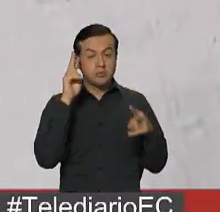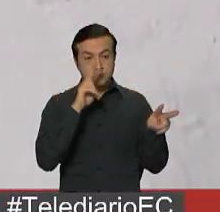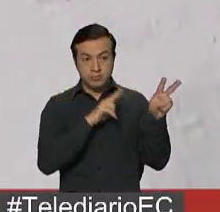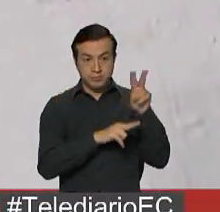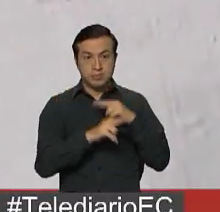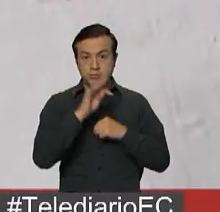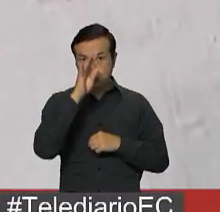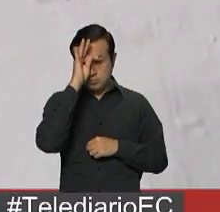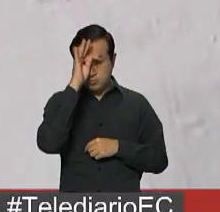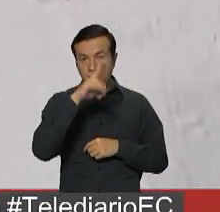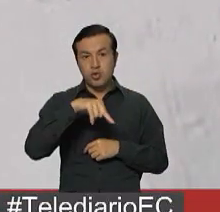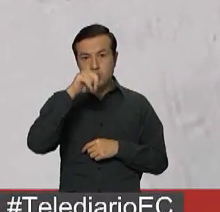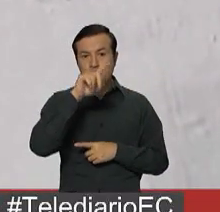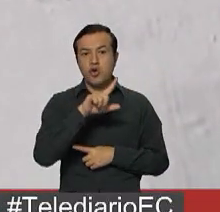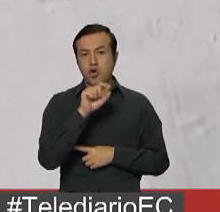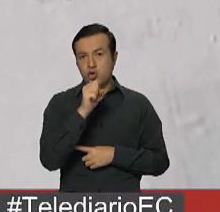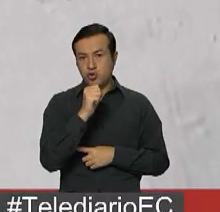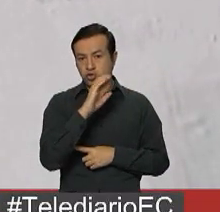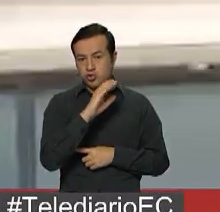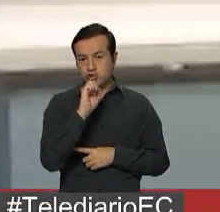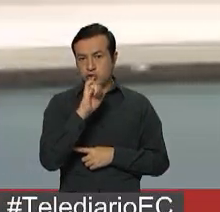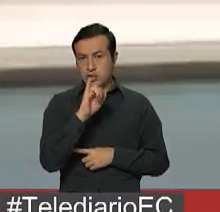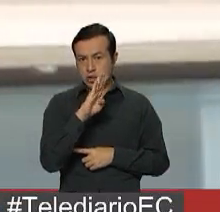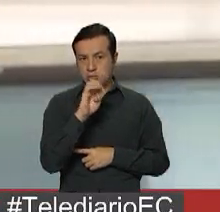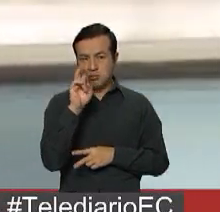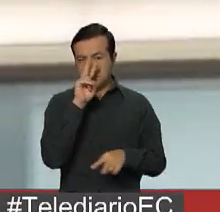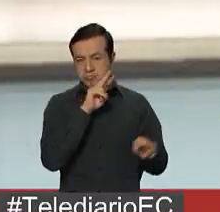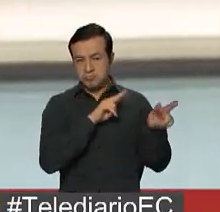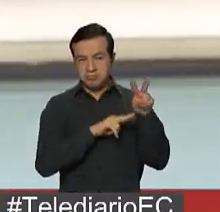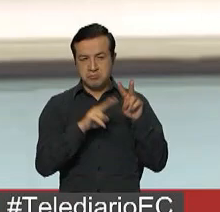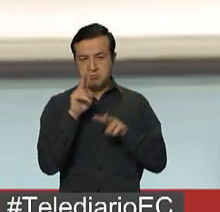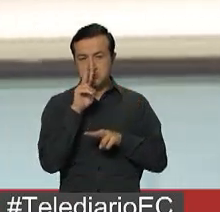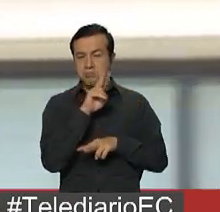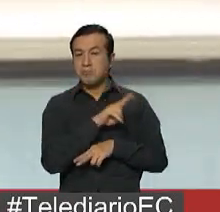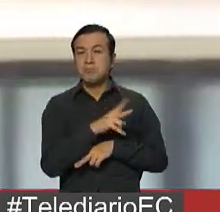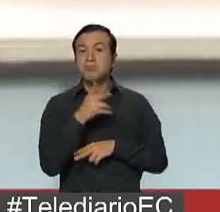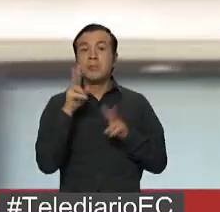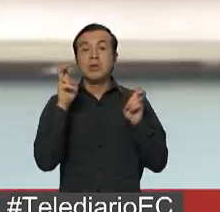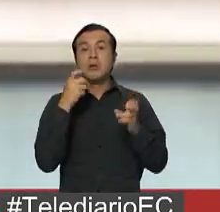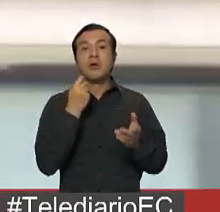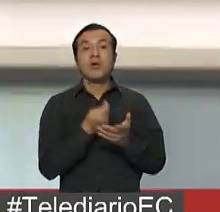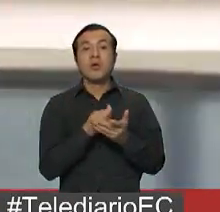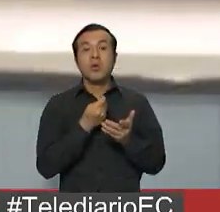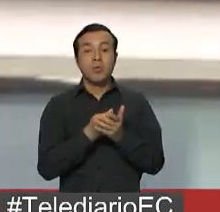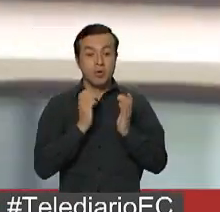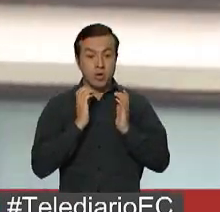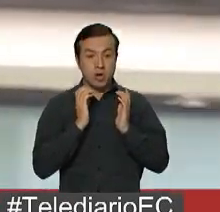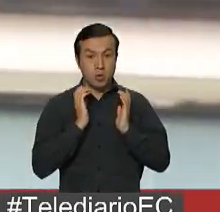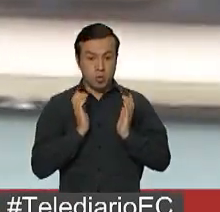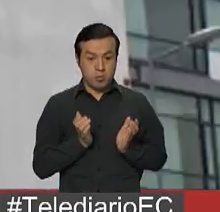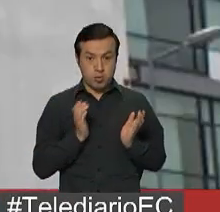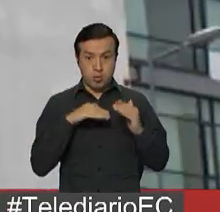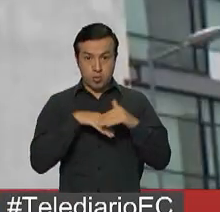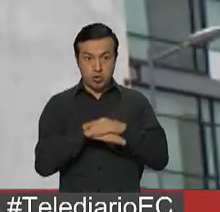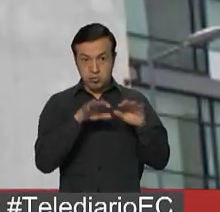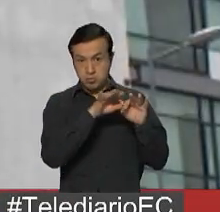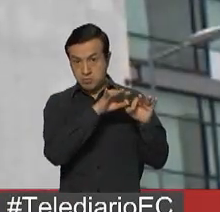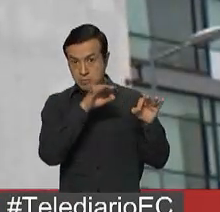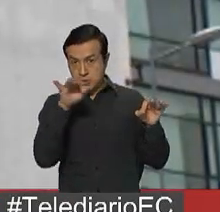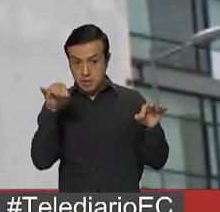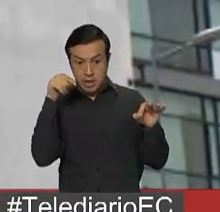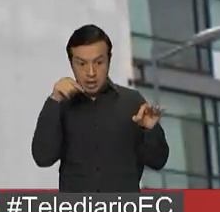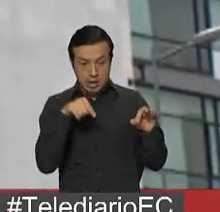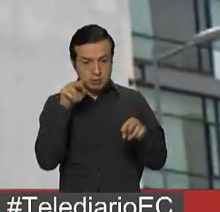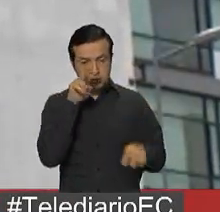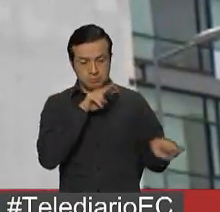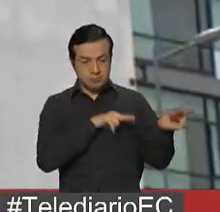al hospital general del norte de wec y los ceibos dentro de la indagación consta la compra de bolsas para cadáveres valeria villarroel